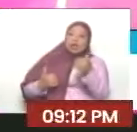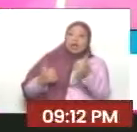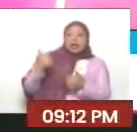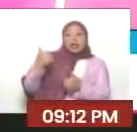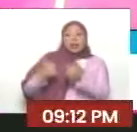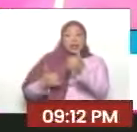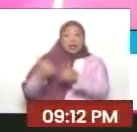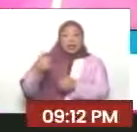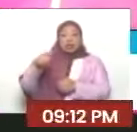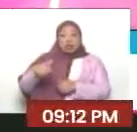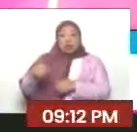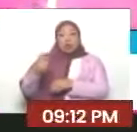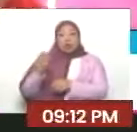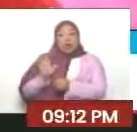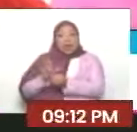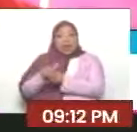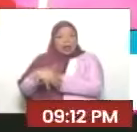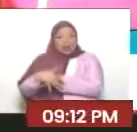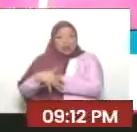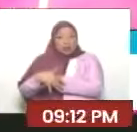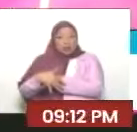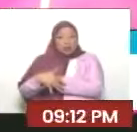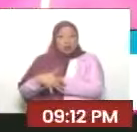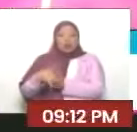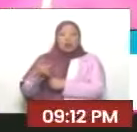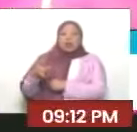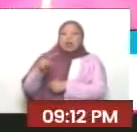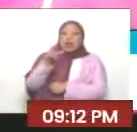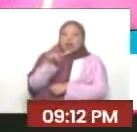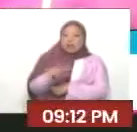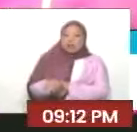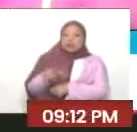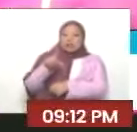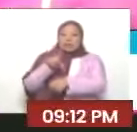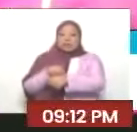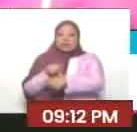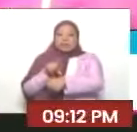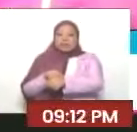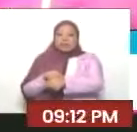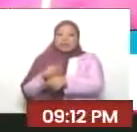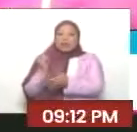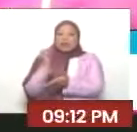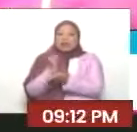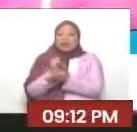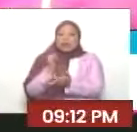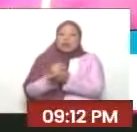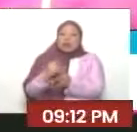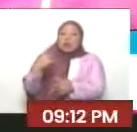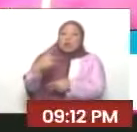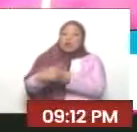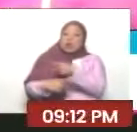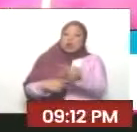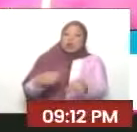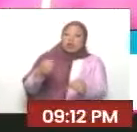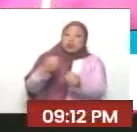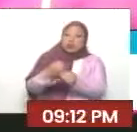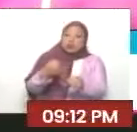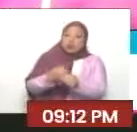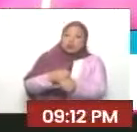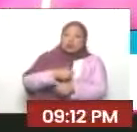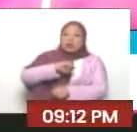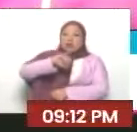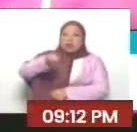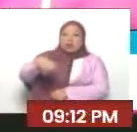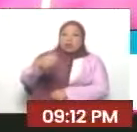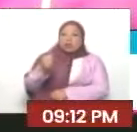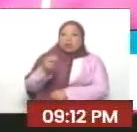candidato en este estado, los compañeros que están allí con el doctor Eloy Cira identificamos que los productores campesinos del Jarillo, de